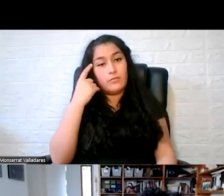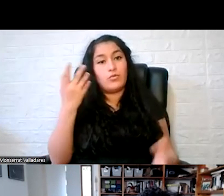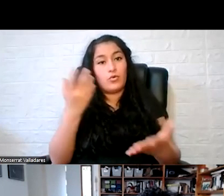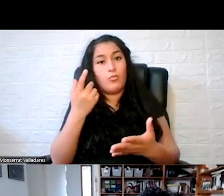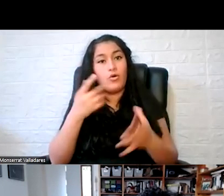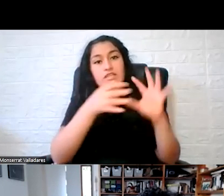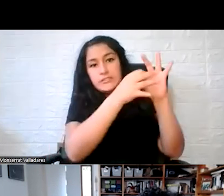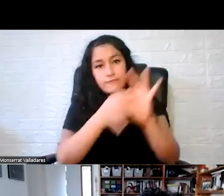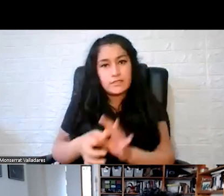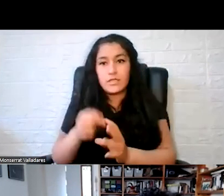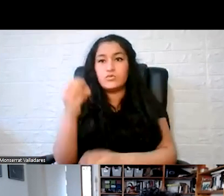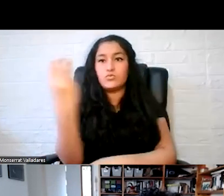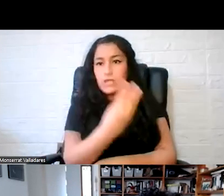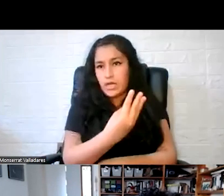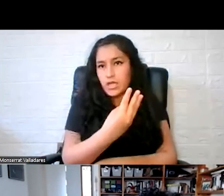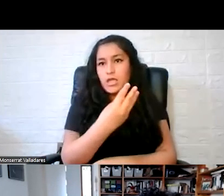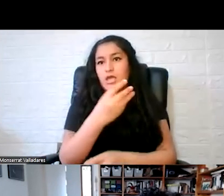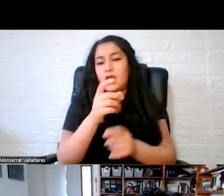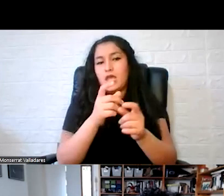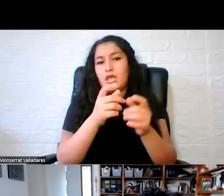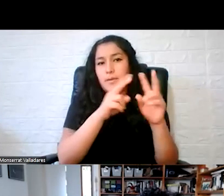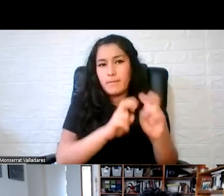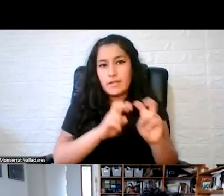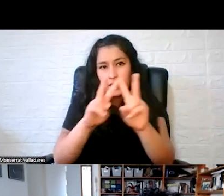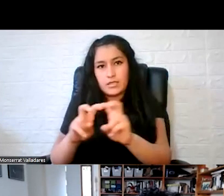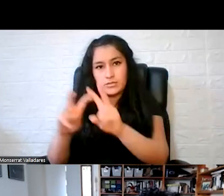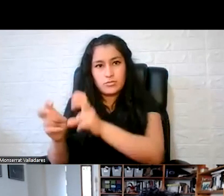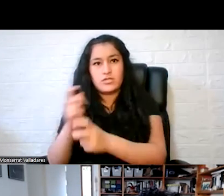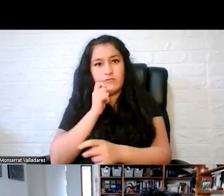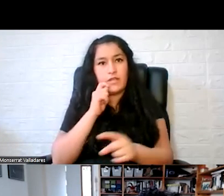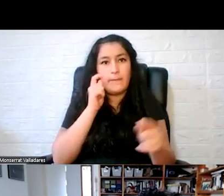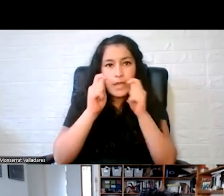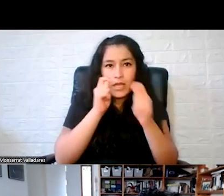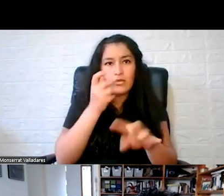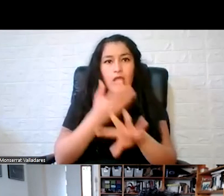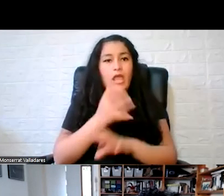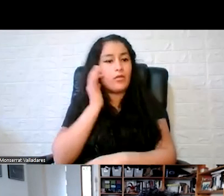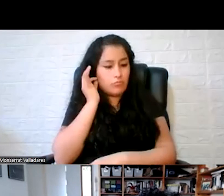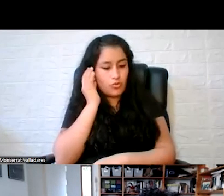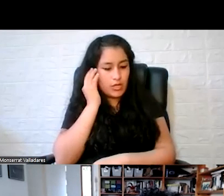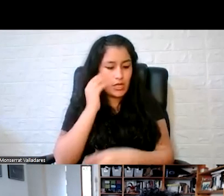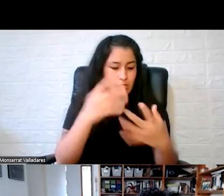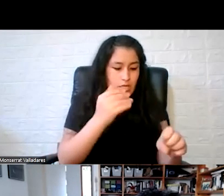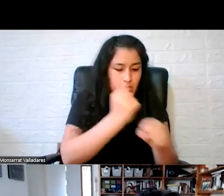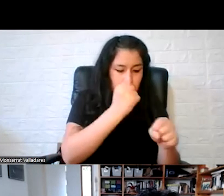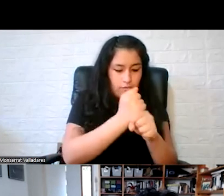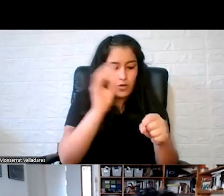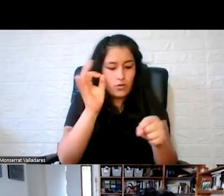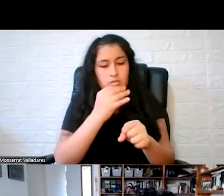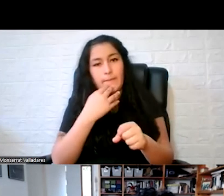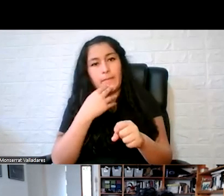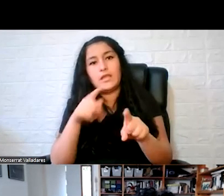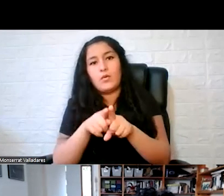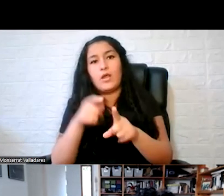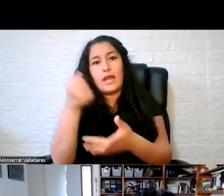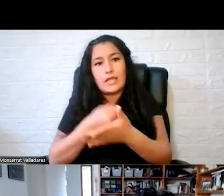sus tres investigaciones pesan los riesgos que las mujeres corren, ya sea en el trabajo o en el activismo, deciden seguir